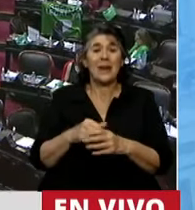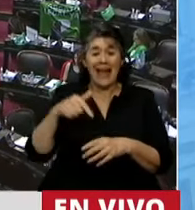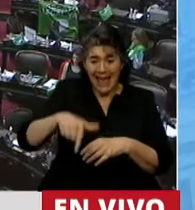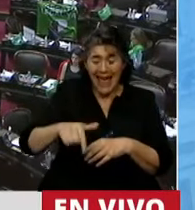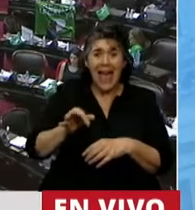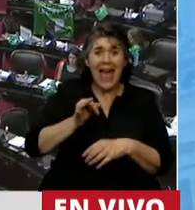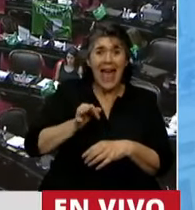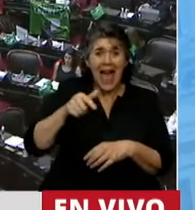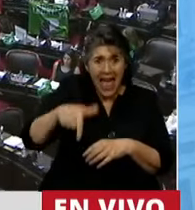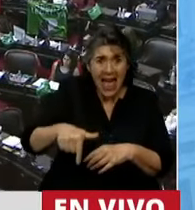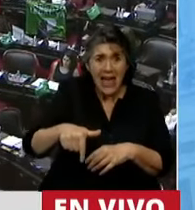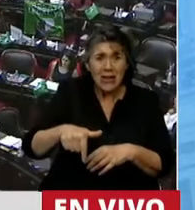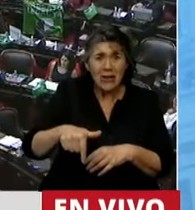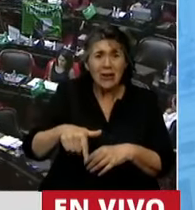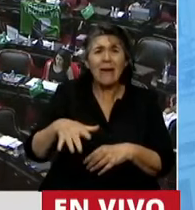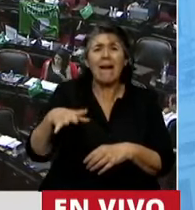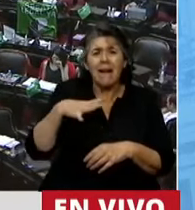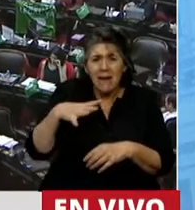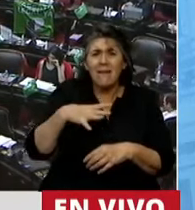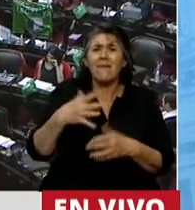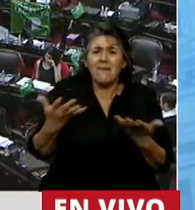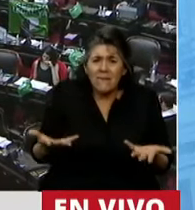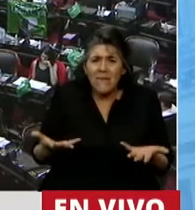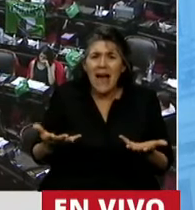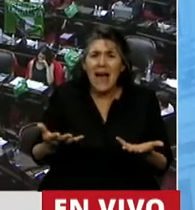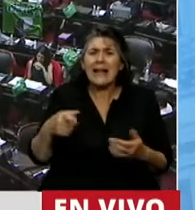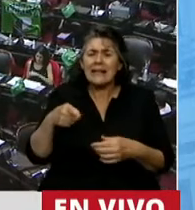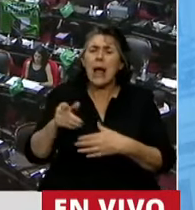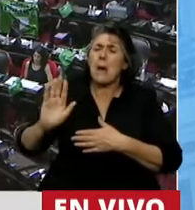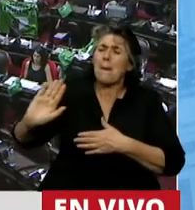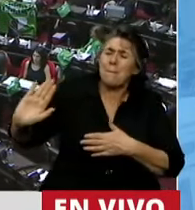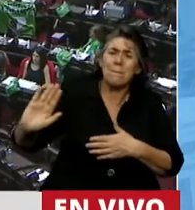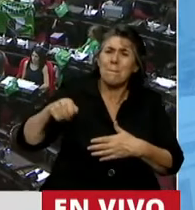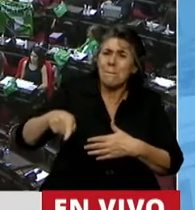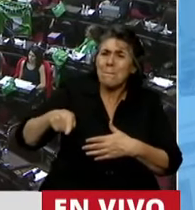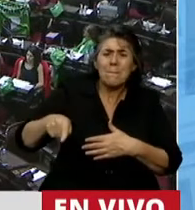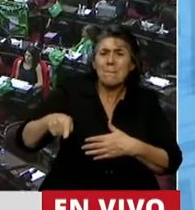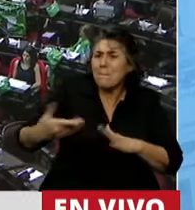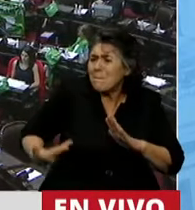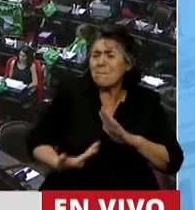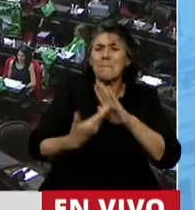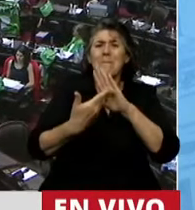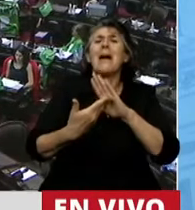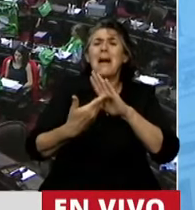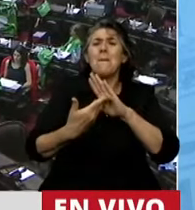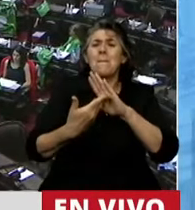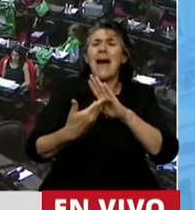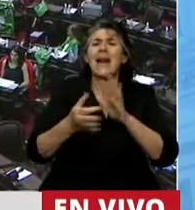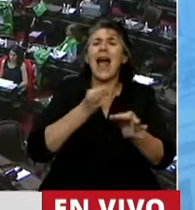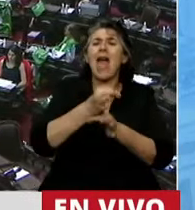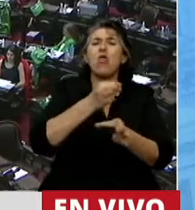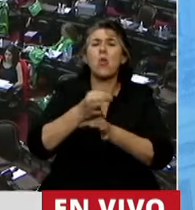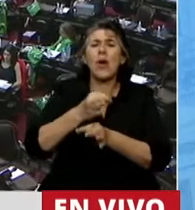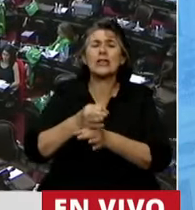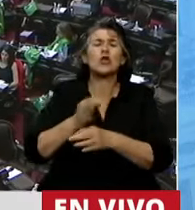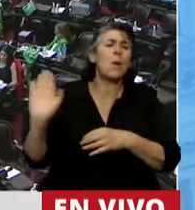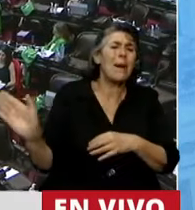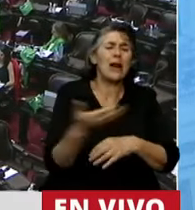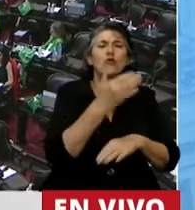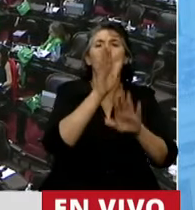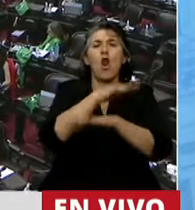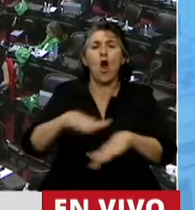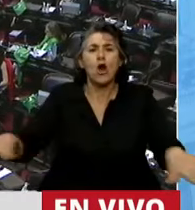vivimos aún cuesta establecerlo como un principio básico de la educación en nuestros niños,